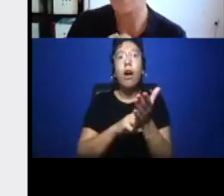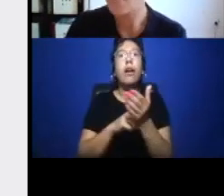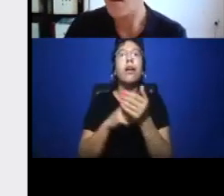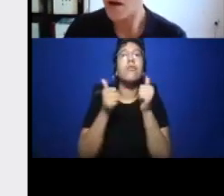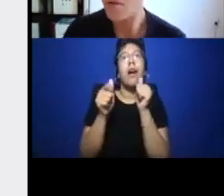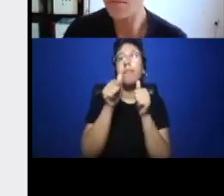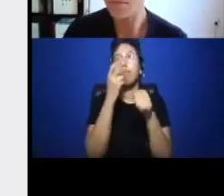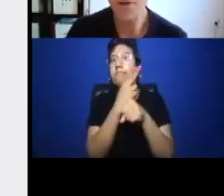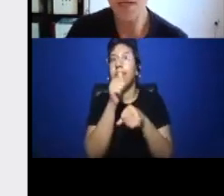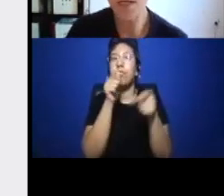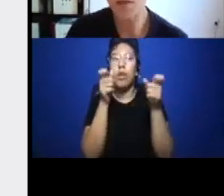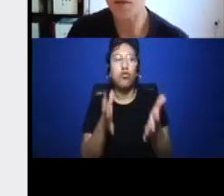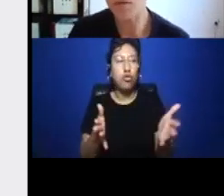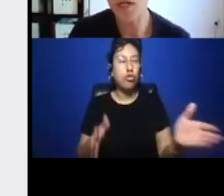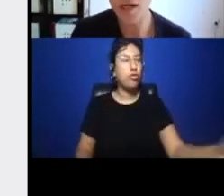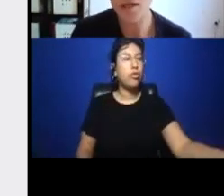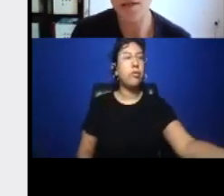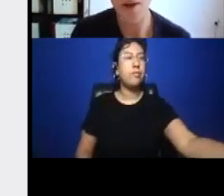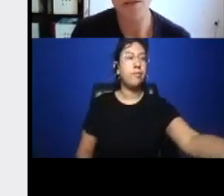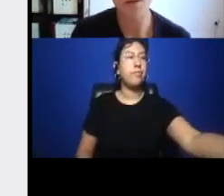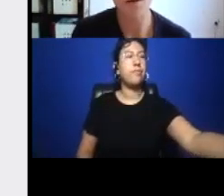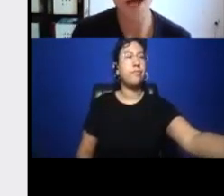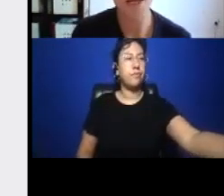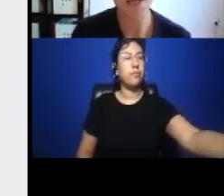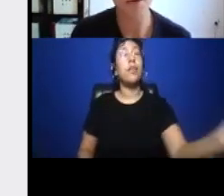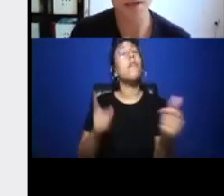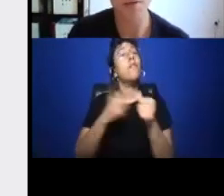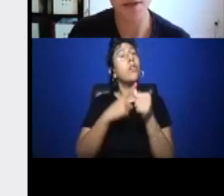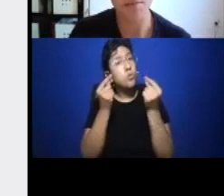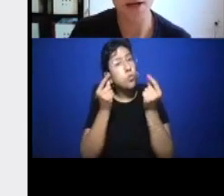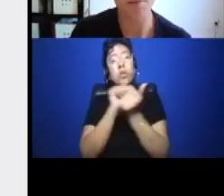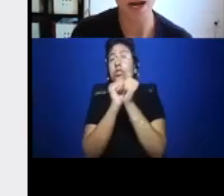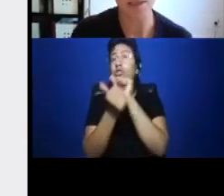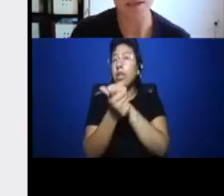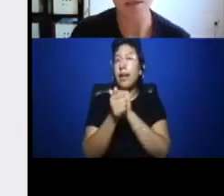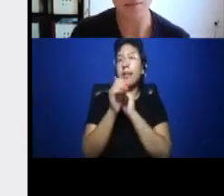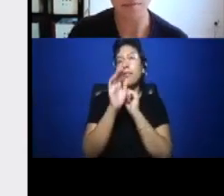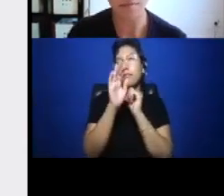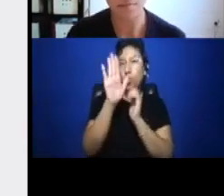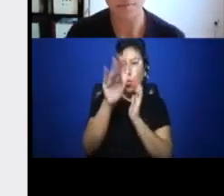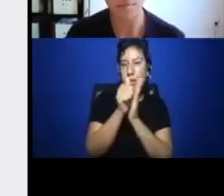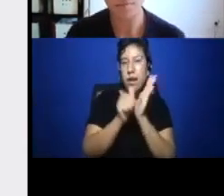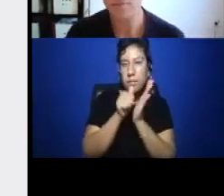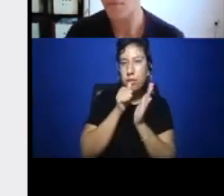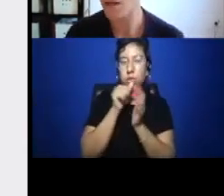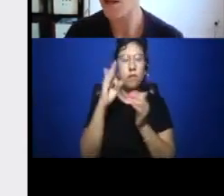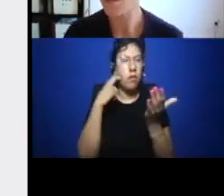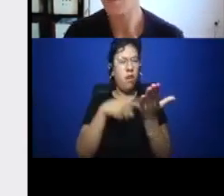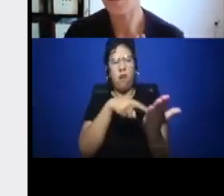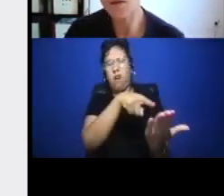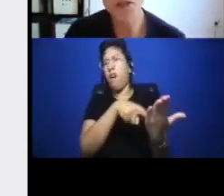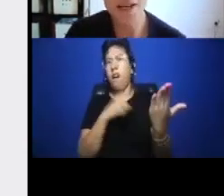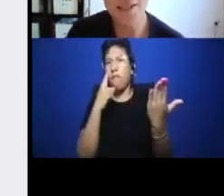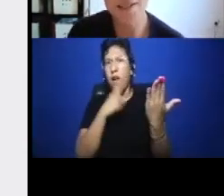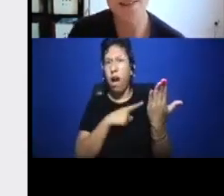cuenta, a tu manejador de contraseñas, por ejemplo. Primera cosa es que cambias la contraseña de cualquier cuenta que piensas que ha